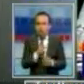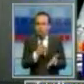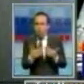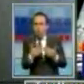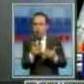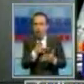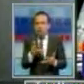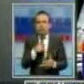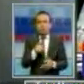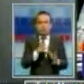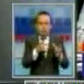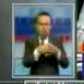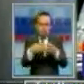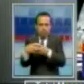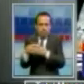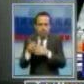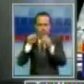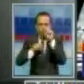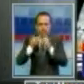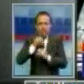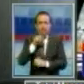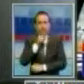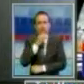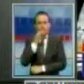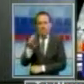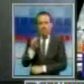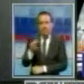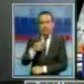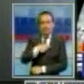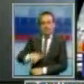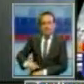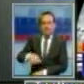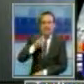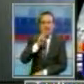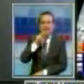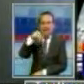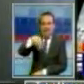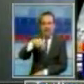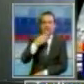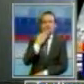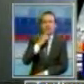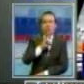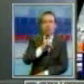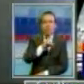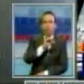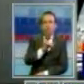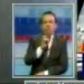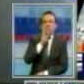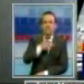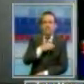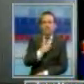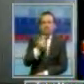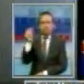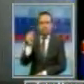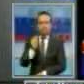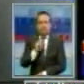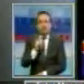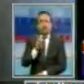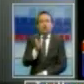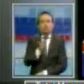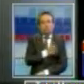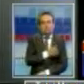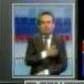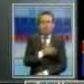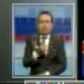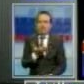los partidos. Usted hablaba de que creía que los presidentes de RN y de la UDI tienen que irse. ¿Qué pasa al interior? Tienen que dar un paso al costado. A eso